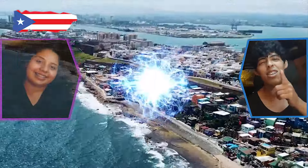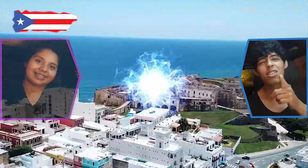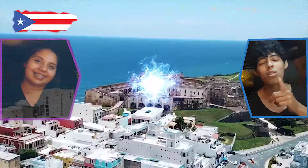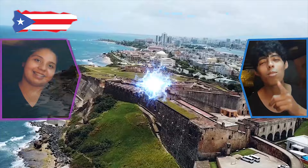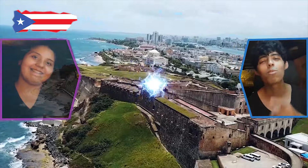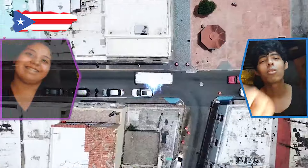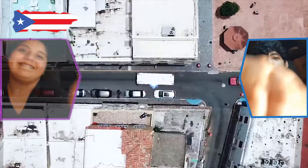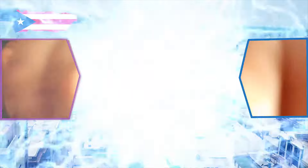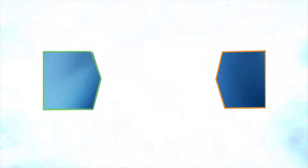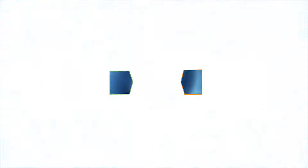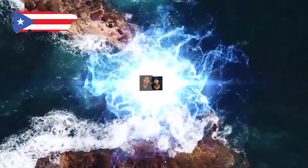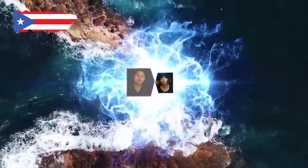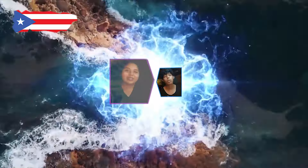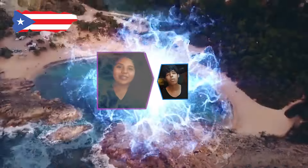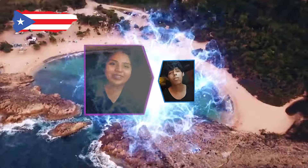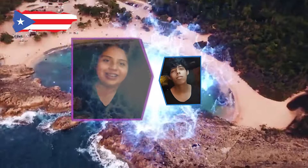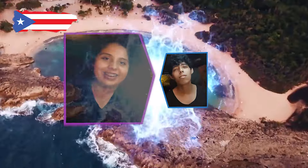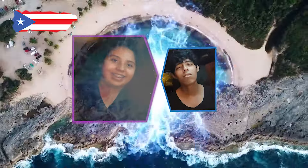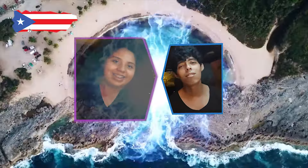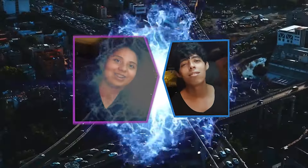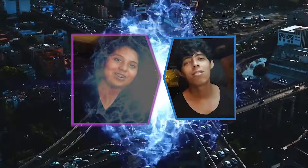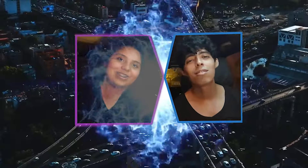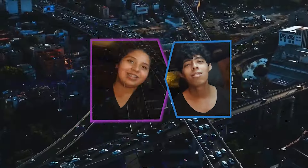Y así reaccionamos.